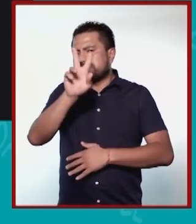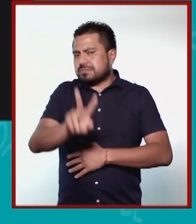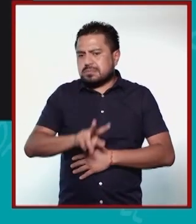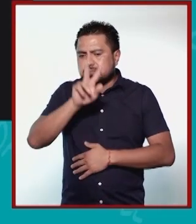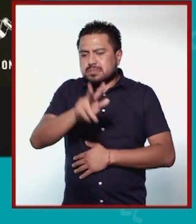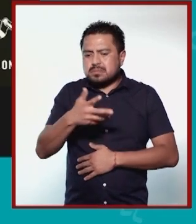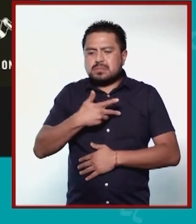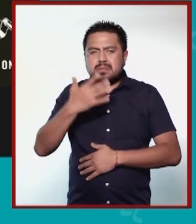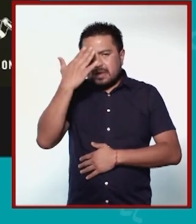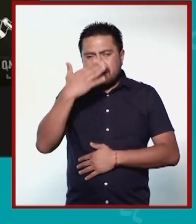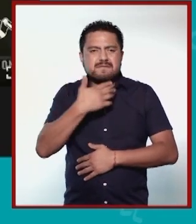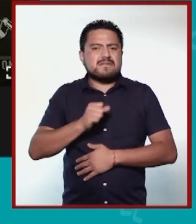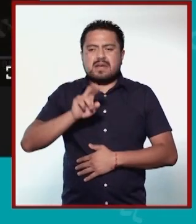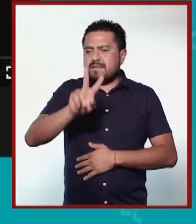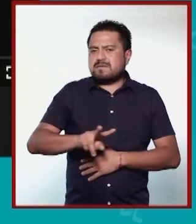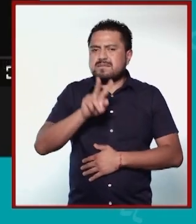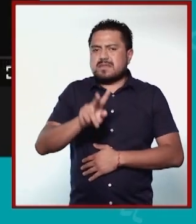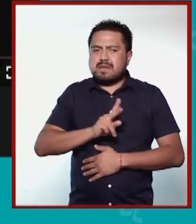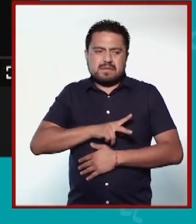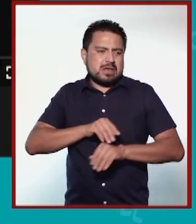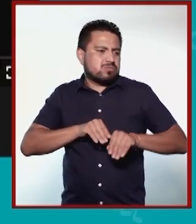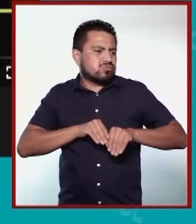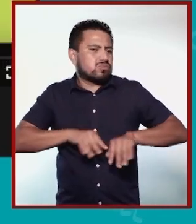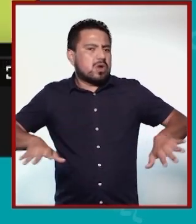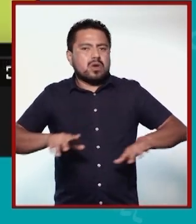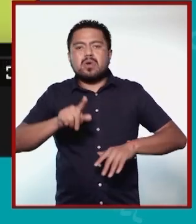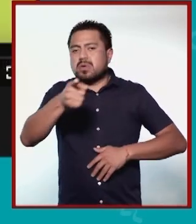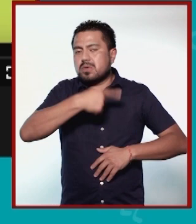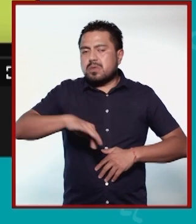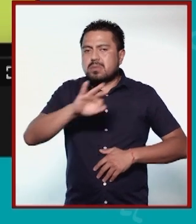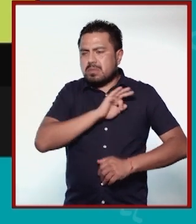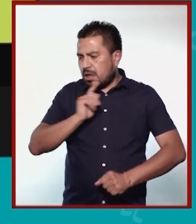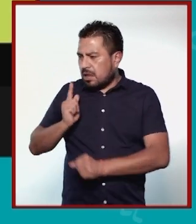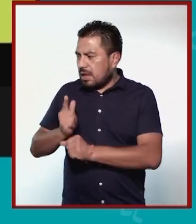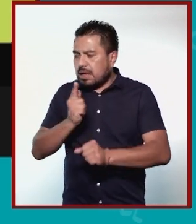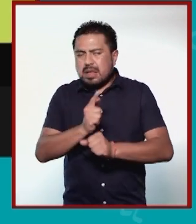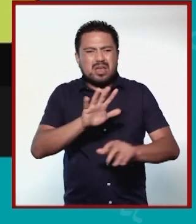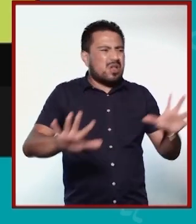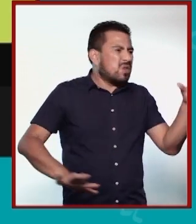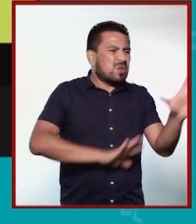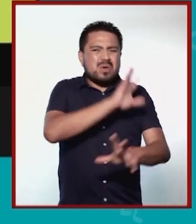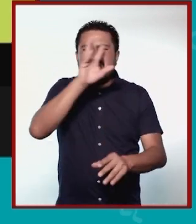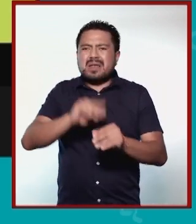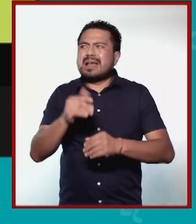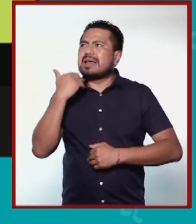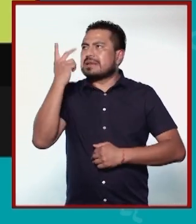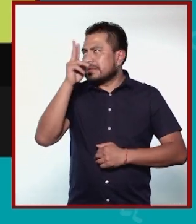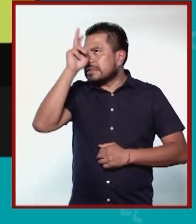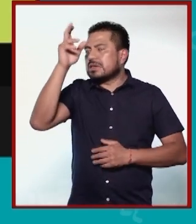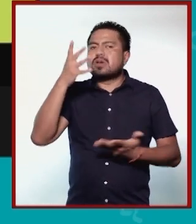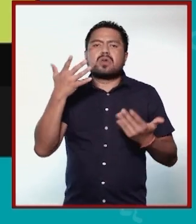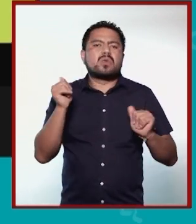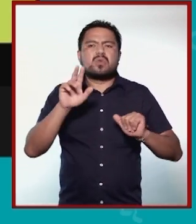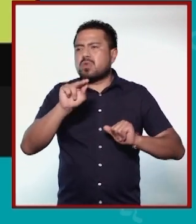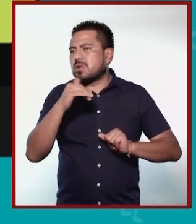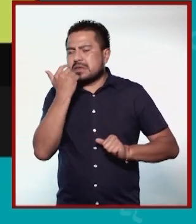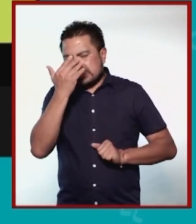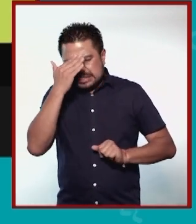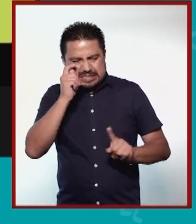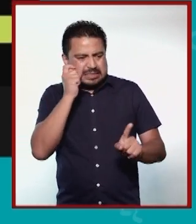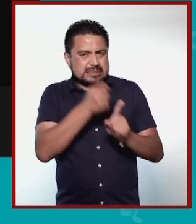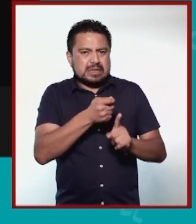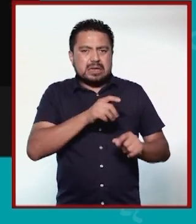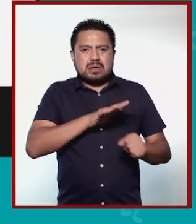tenemos nuestro famoso Viernes Viral, donde se pueden enterar de todo lo que quisieron y todo lo que no quisieron saber de